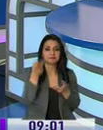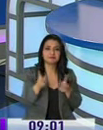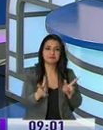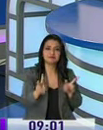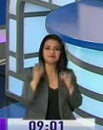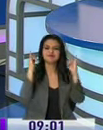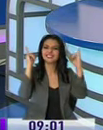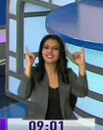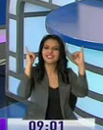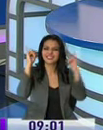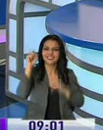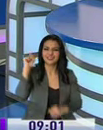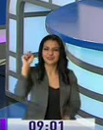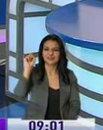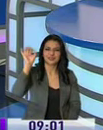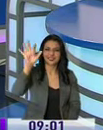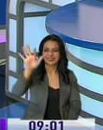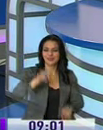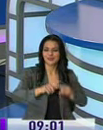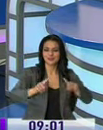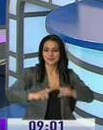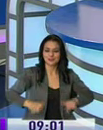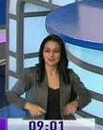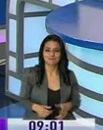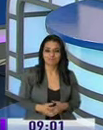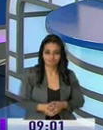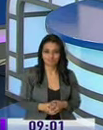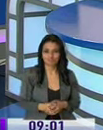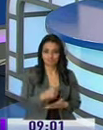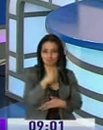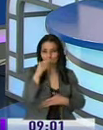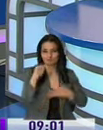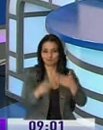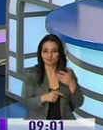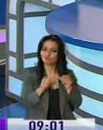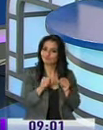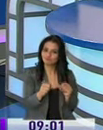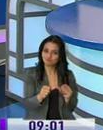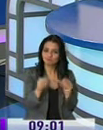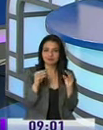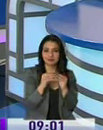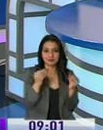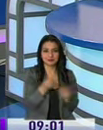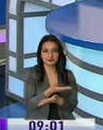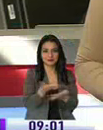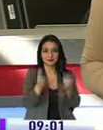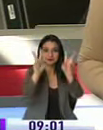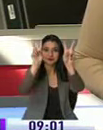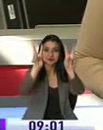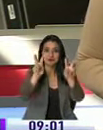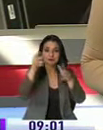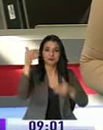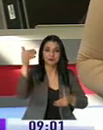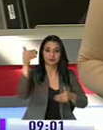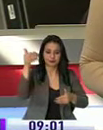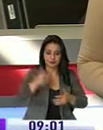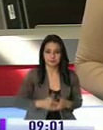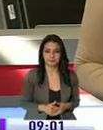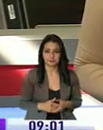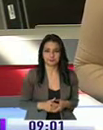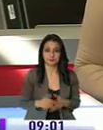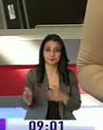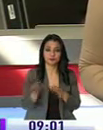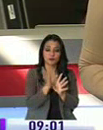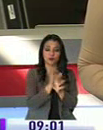vienen esas cosas raras, ¿no?, del mundo insólito. Así es, tendremos de todo, así que continuamos nosotros con temas políticos, y les contamos